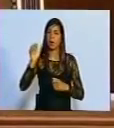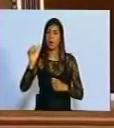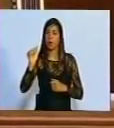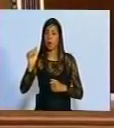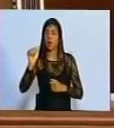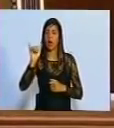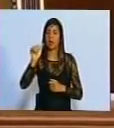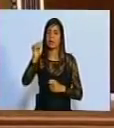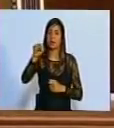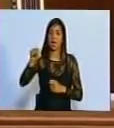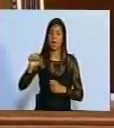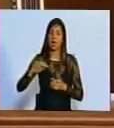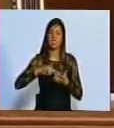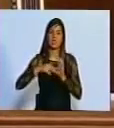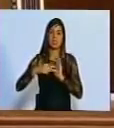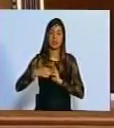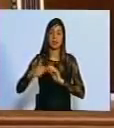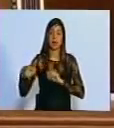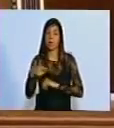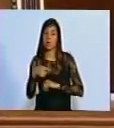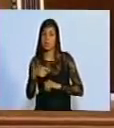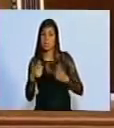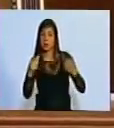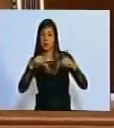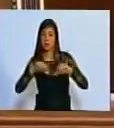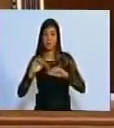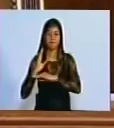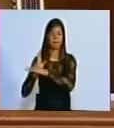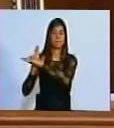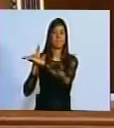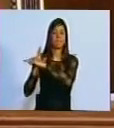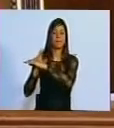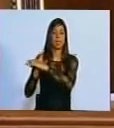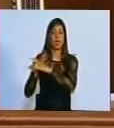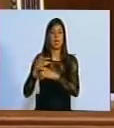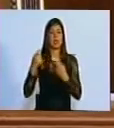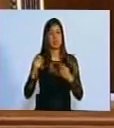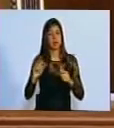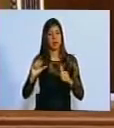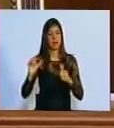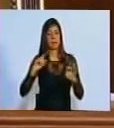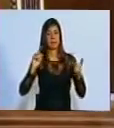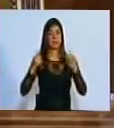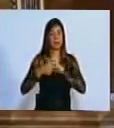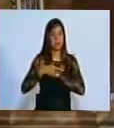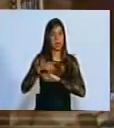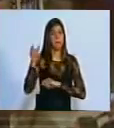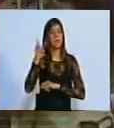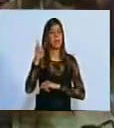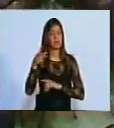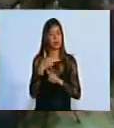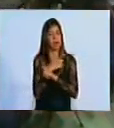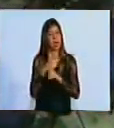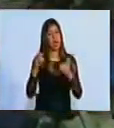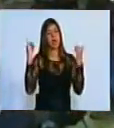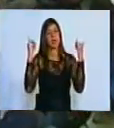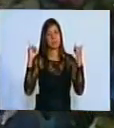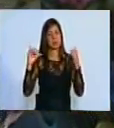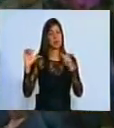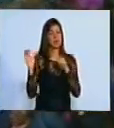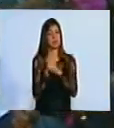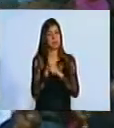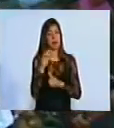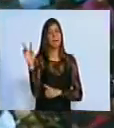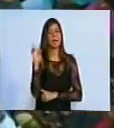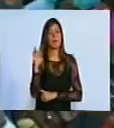y consolidar el proceso de transformación profunda y de defensa de la independencia de la